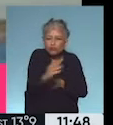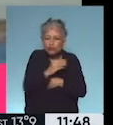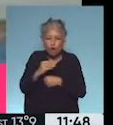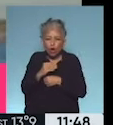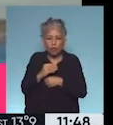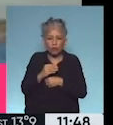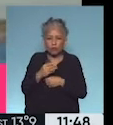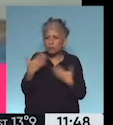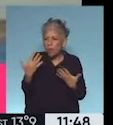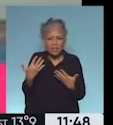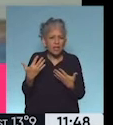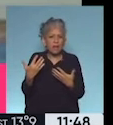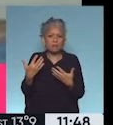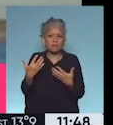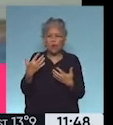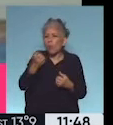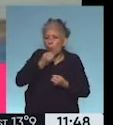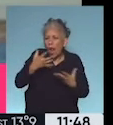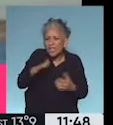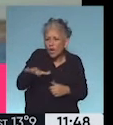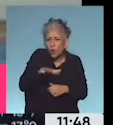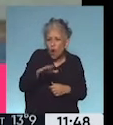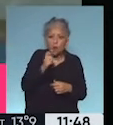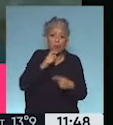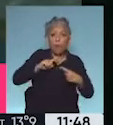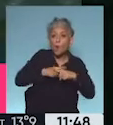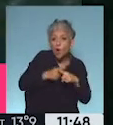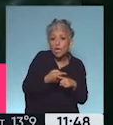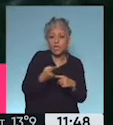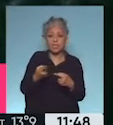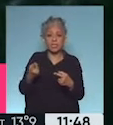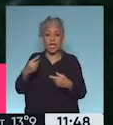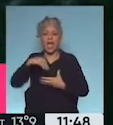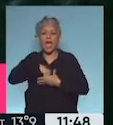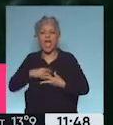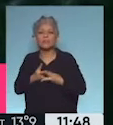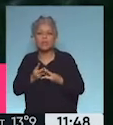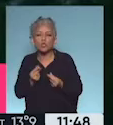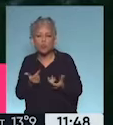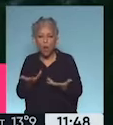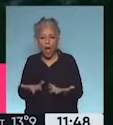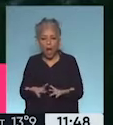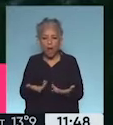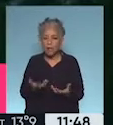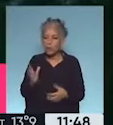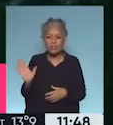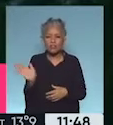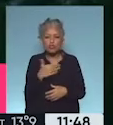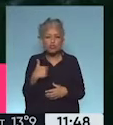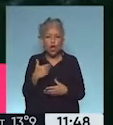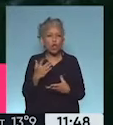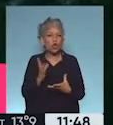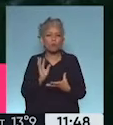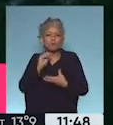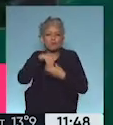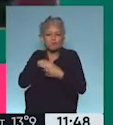cualquier terreno, al terreno político, al terreno espiritual. Es decir, somos parte de un todo, esto es lo que yo creo que es importante rescatar de esta